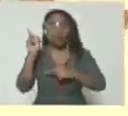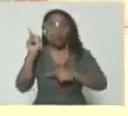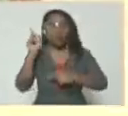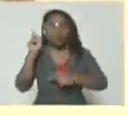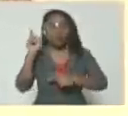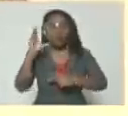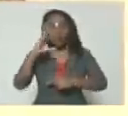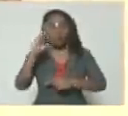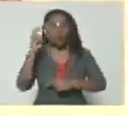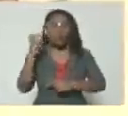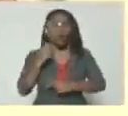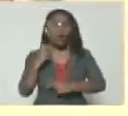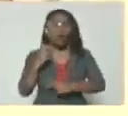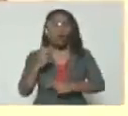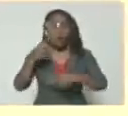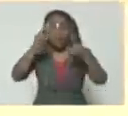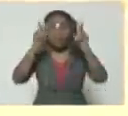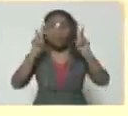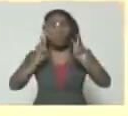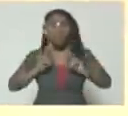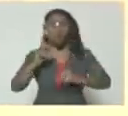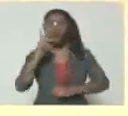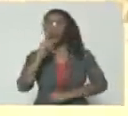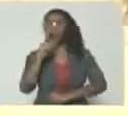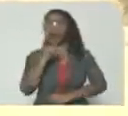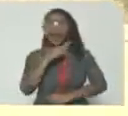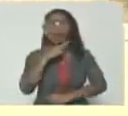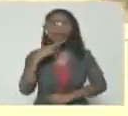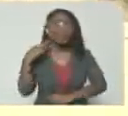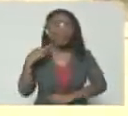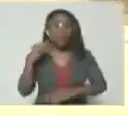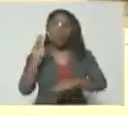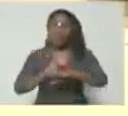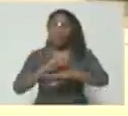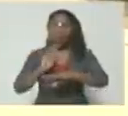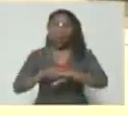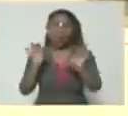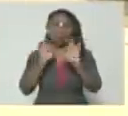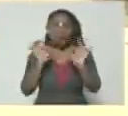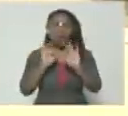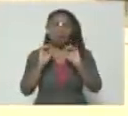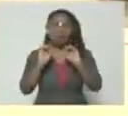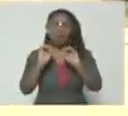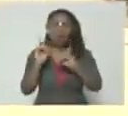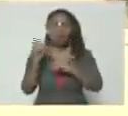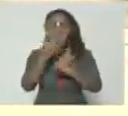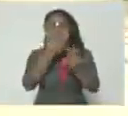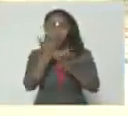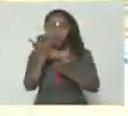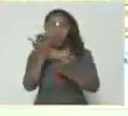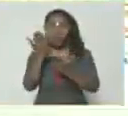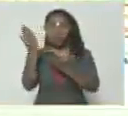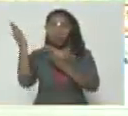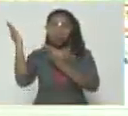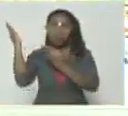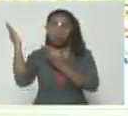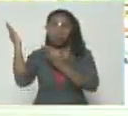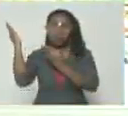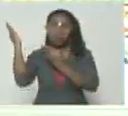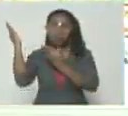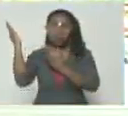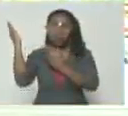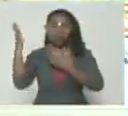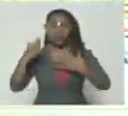orgánico, no tiene azúcar ni alcohol, para que ustedes vean, absolutamente